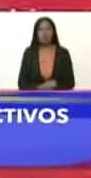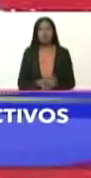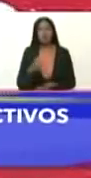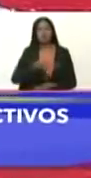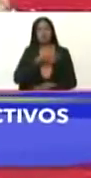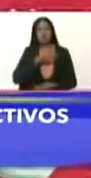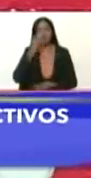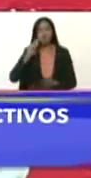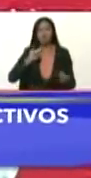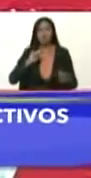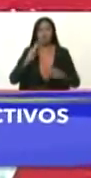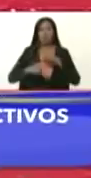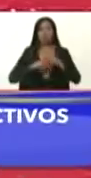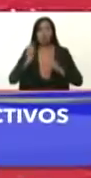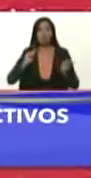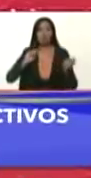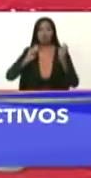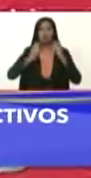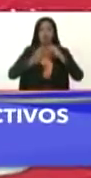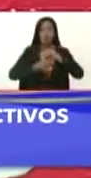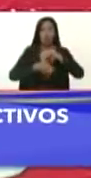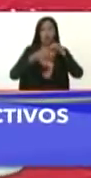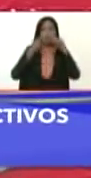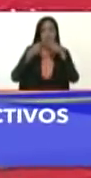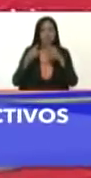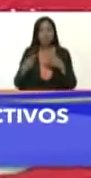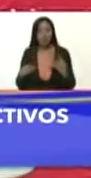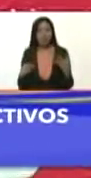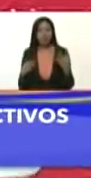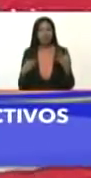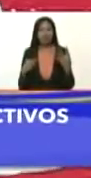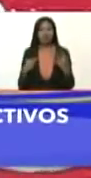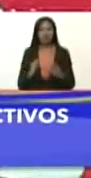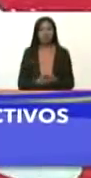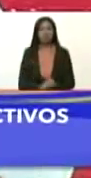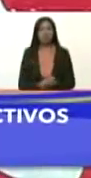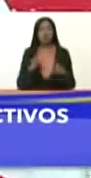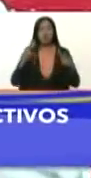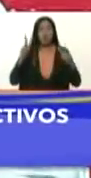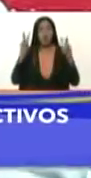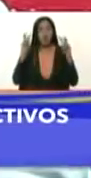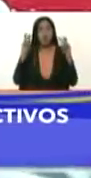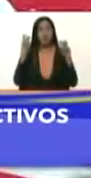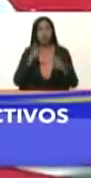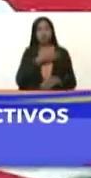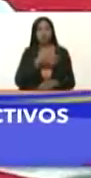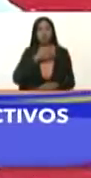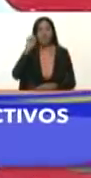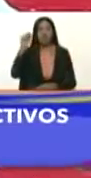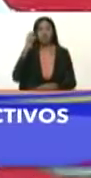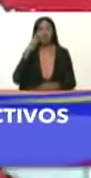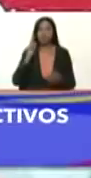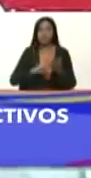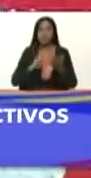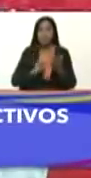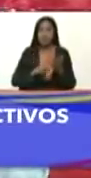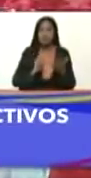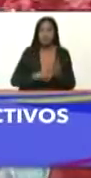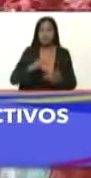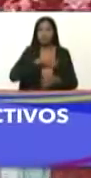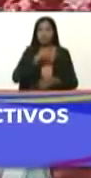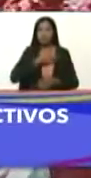productivo, transformador, diversificado. Un nuevo socialismo, pues. Un verdadero